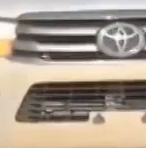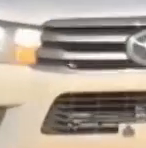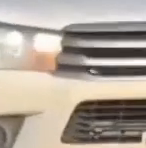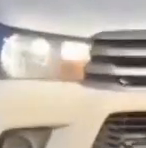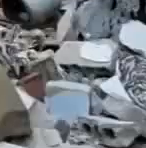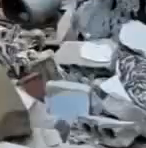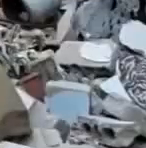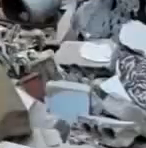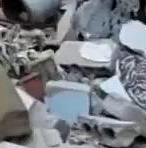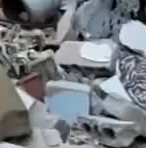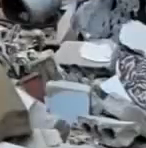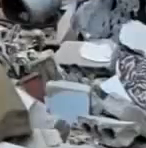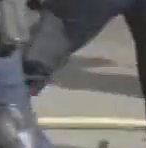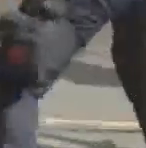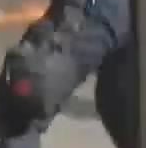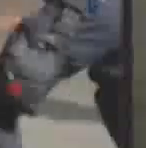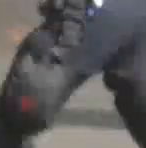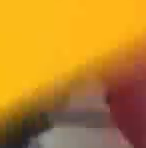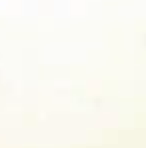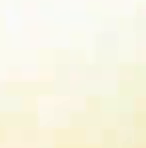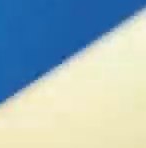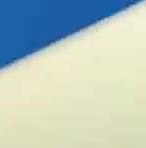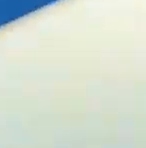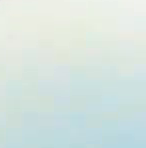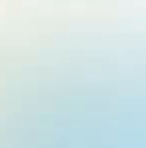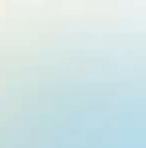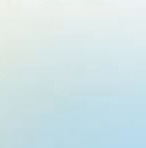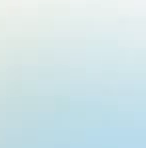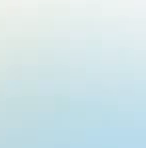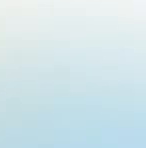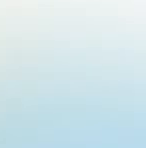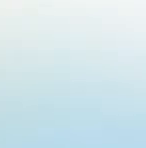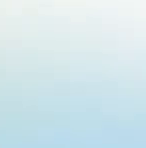Todos los sábados 21 horas 30 por Ecuador TV.